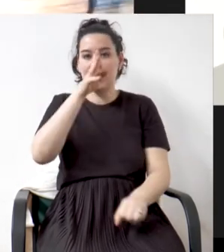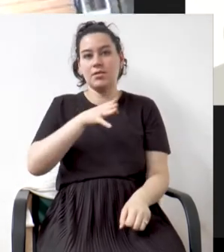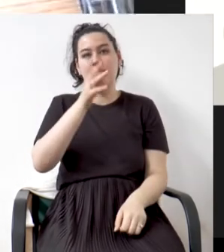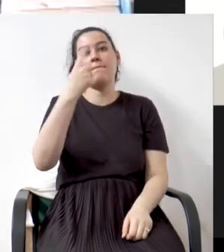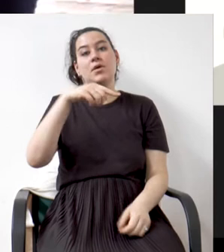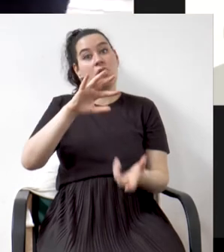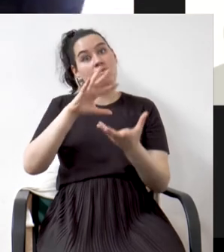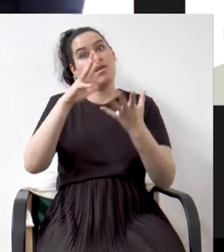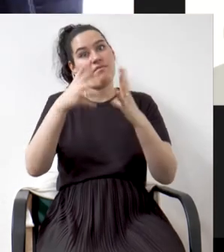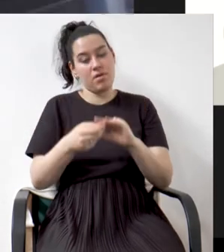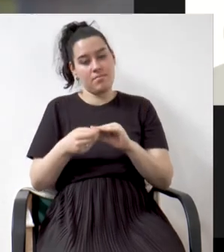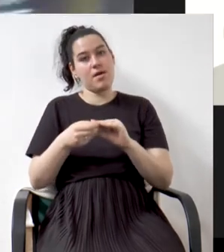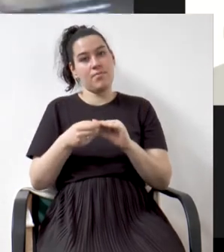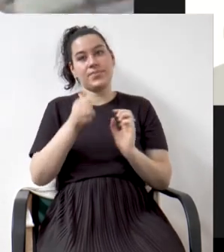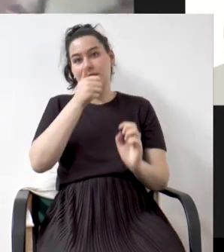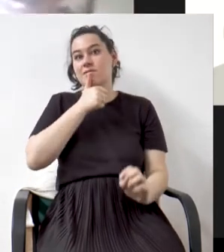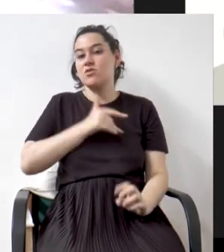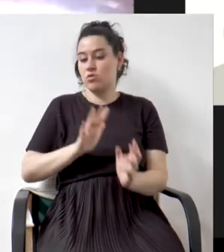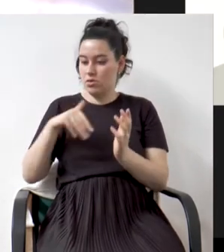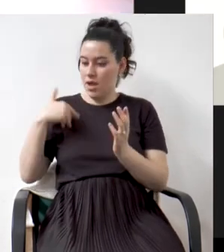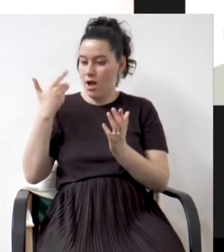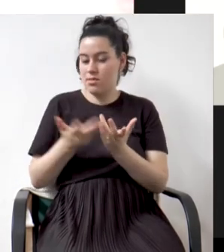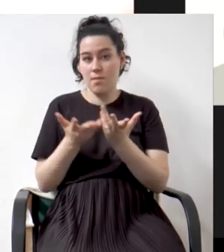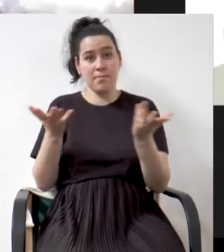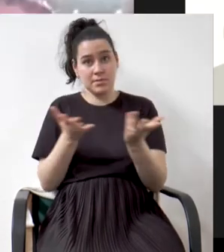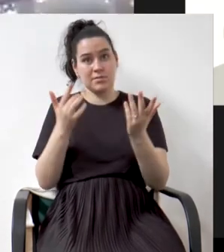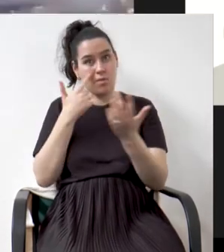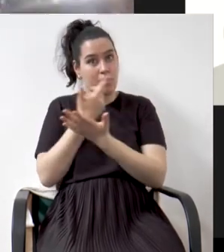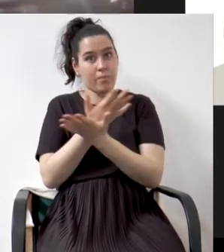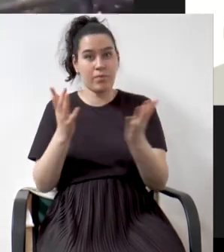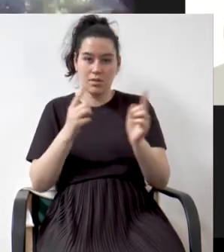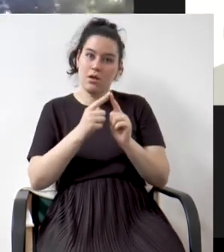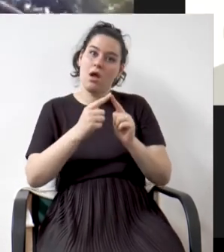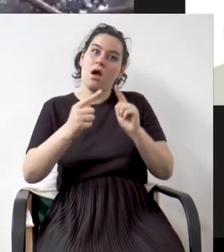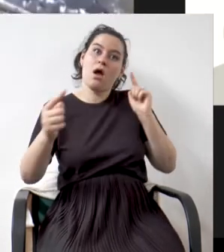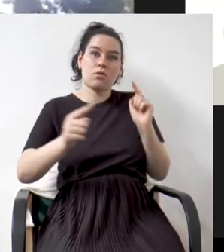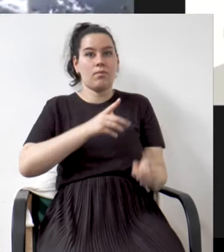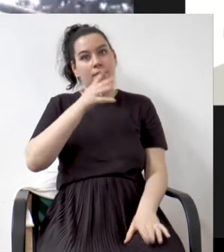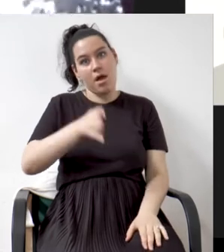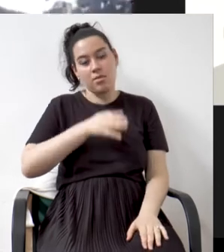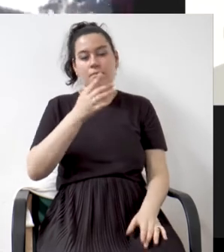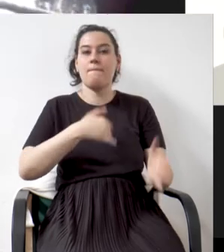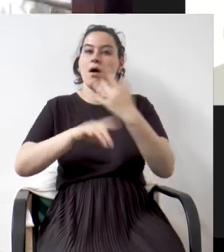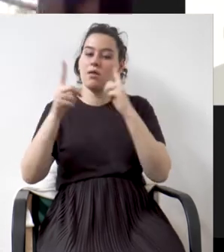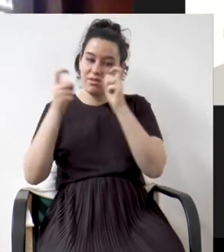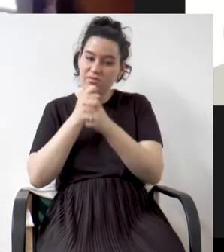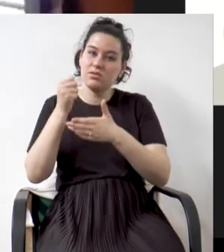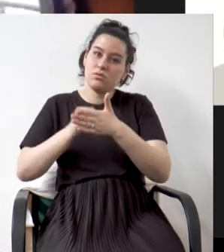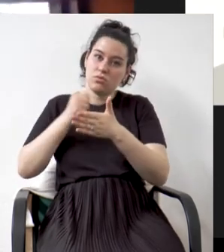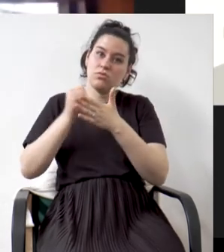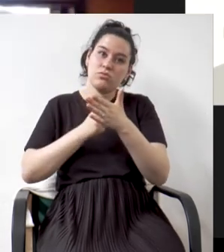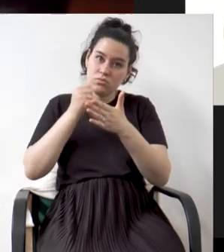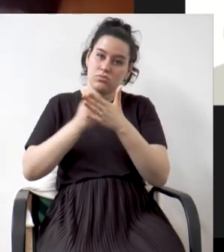también es un camino que la historia y el presente ha demostrado que es el camino más largo, es el camino más difícil, y más